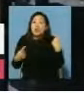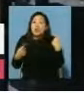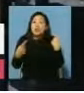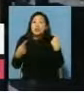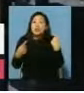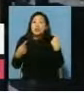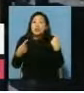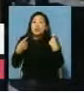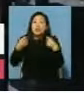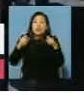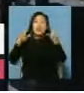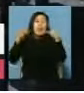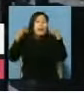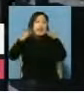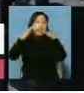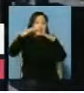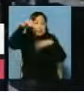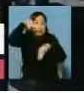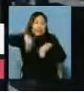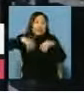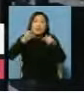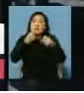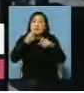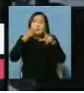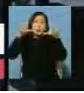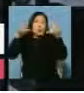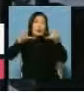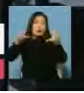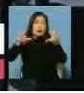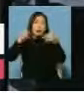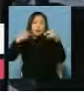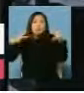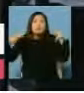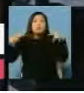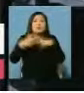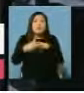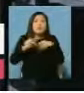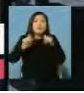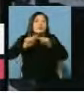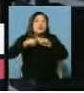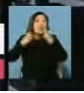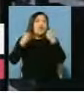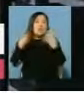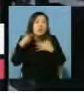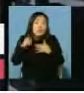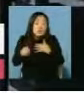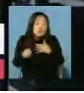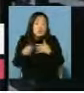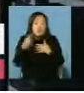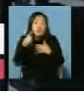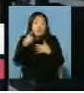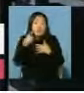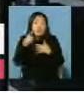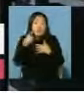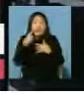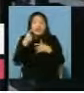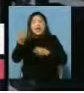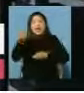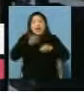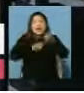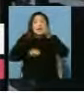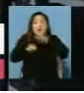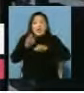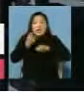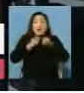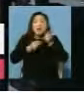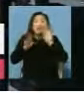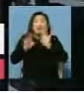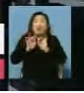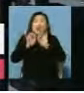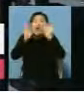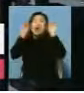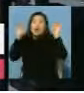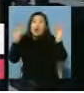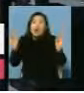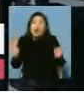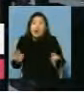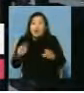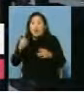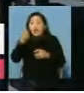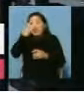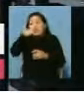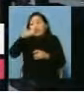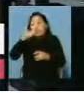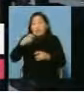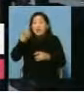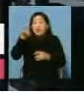que tienen en las viviendas las personas. A nivel comercio y eso, entre la cuarentena y lo que era